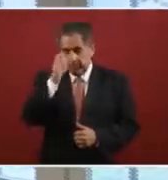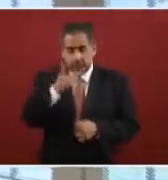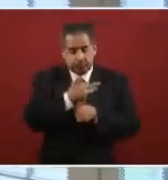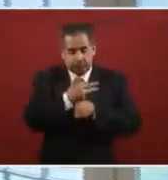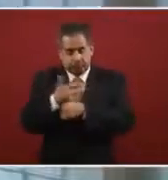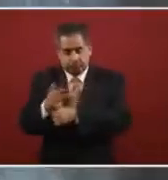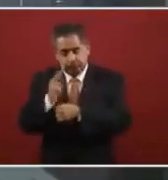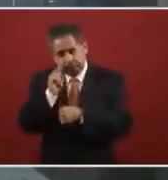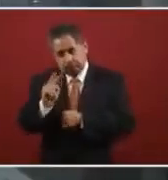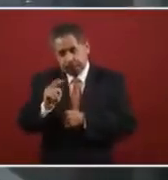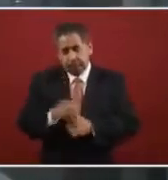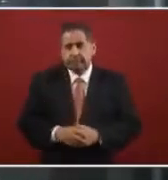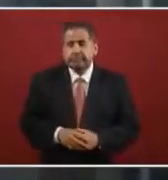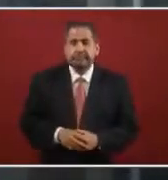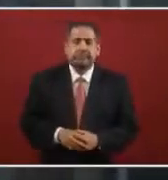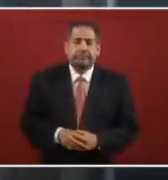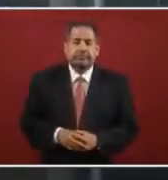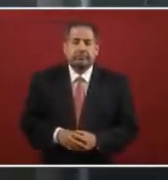tomó,